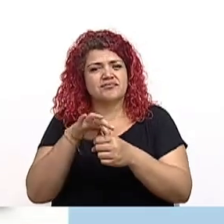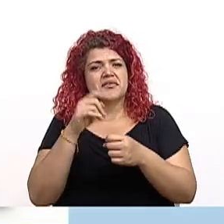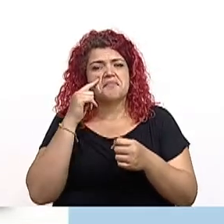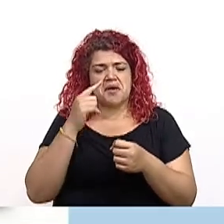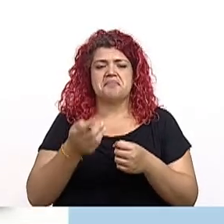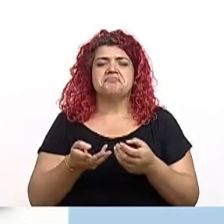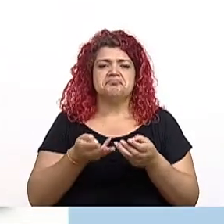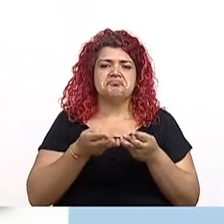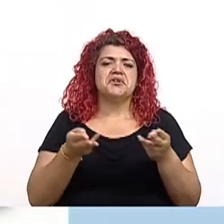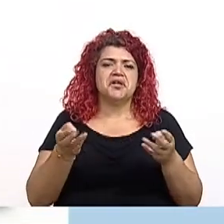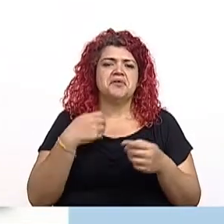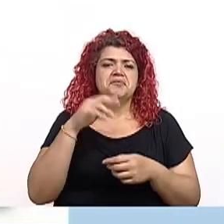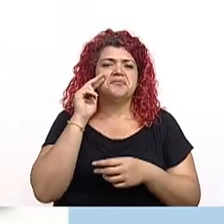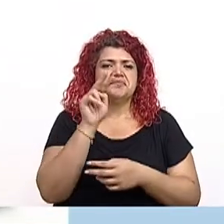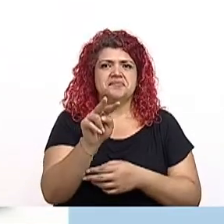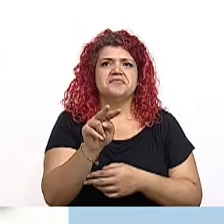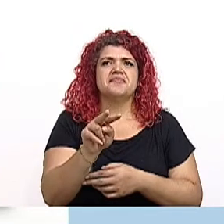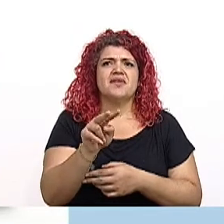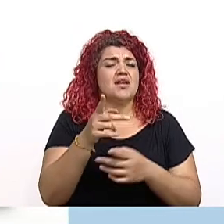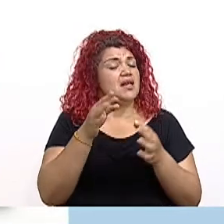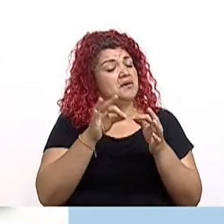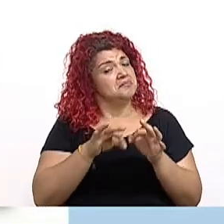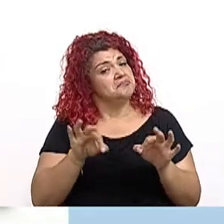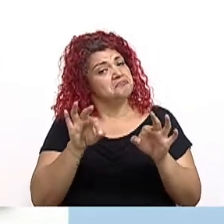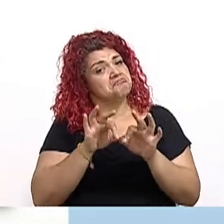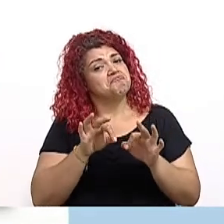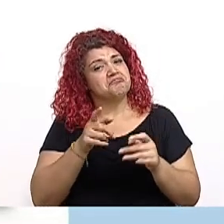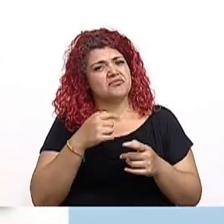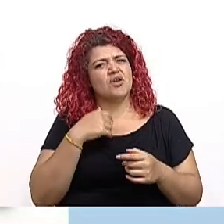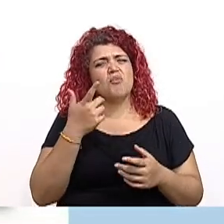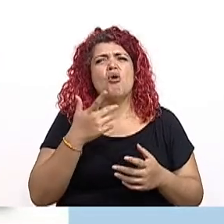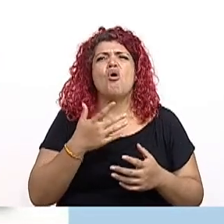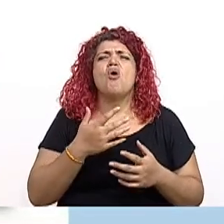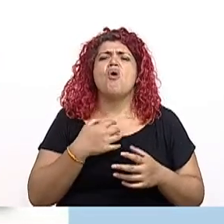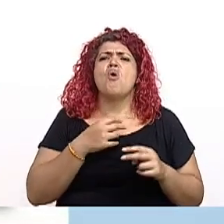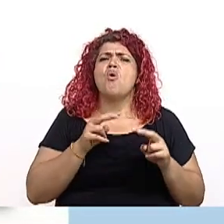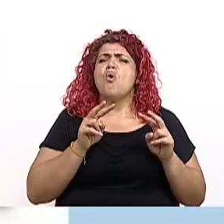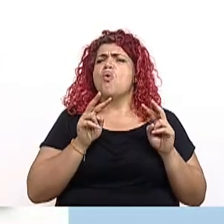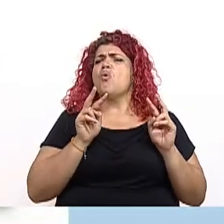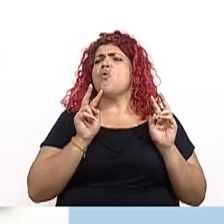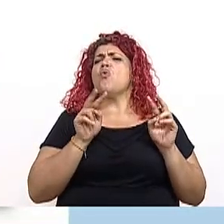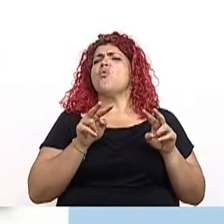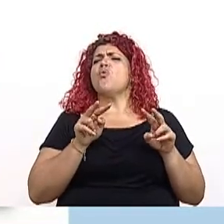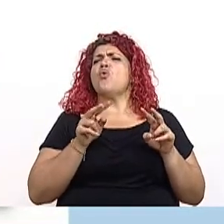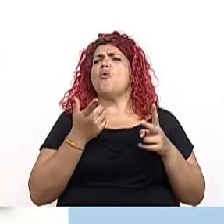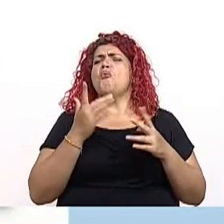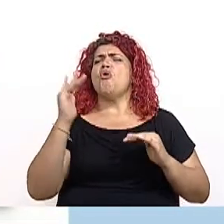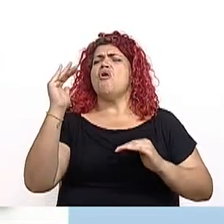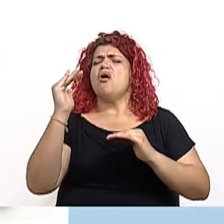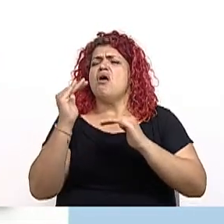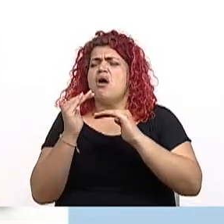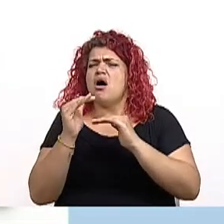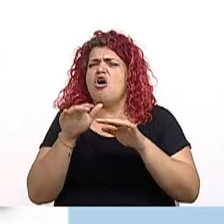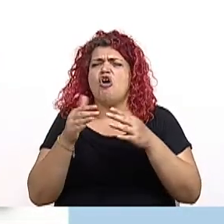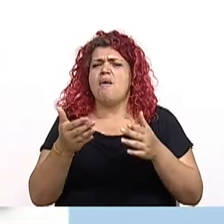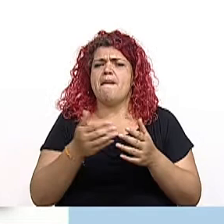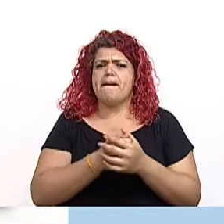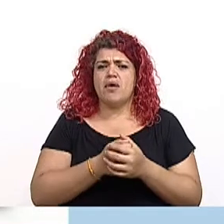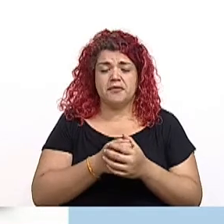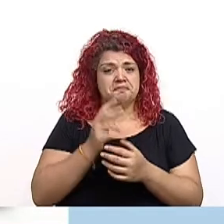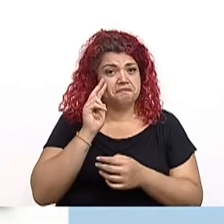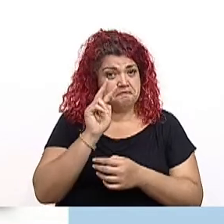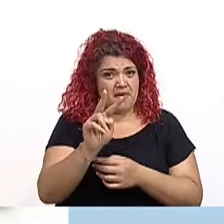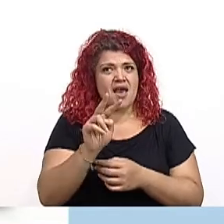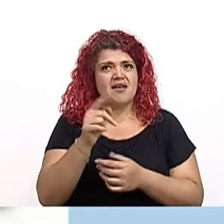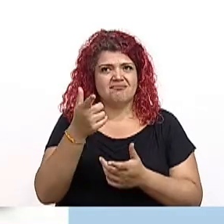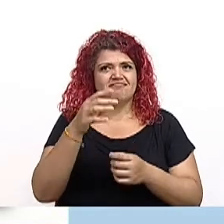material que siento que nos va a ayudar muchísimo a valorar los efectos y las estrategias de mitigación. Veamos entonces el